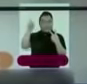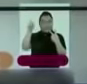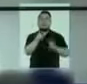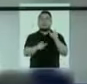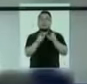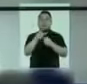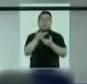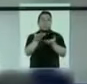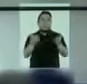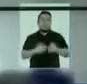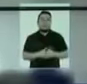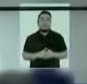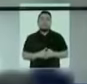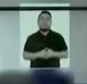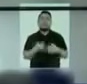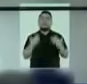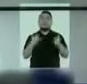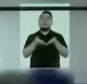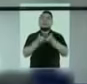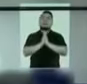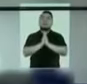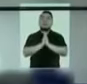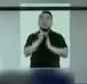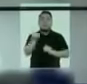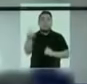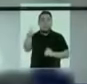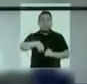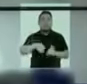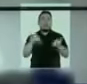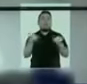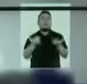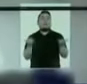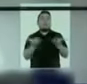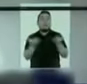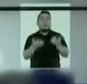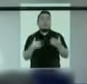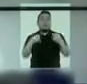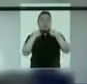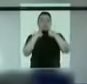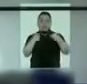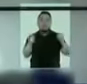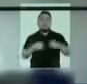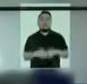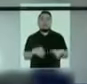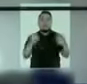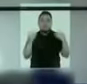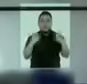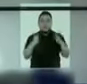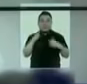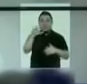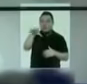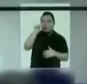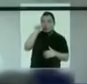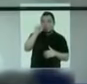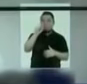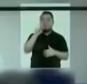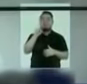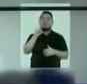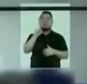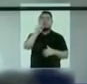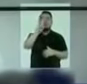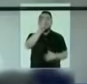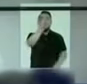la señora 3 veces dijo que no. No se le hacen las preguntas adecuadas. Y esto es crítica a todos los periodistas que hay